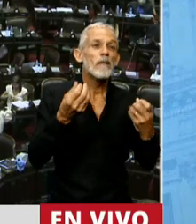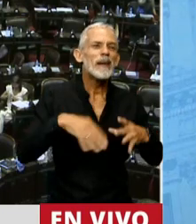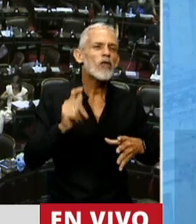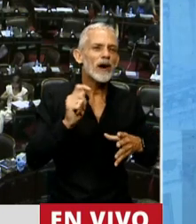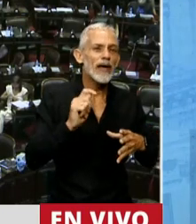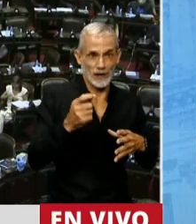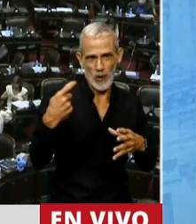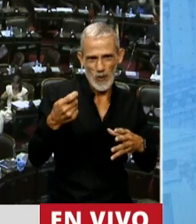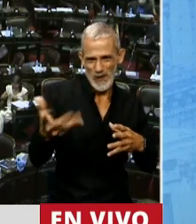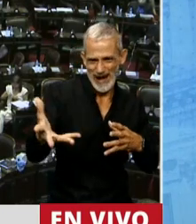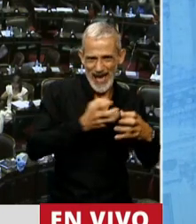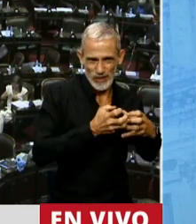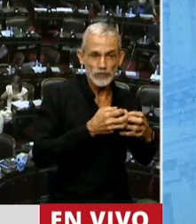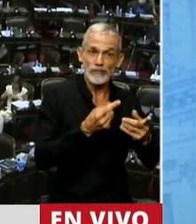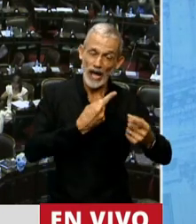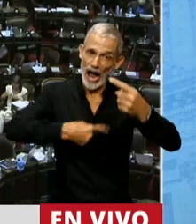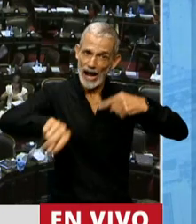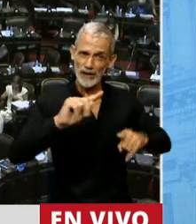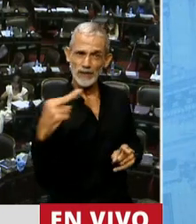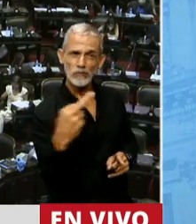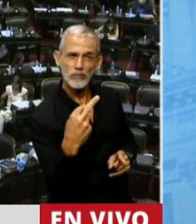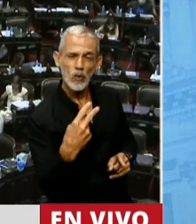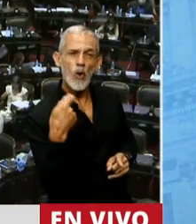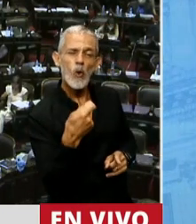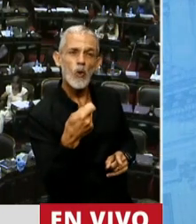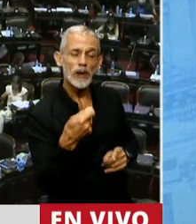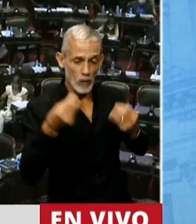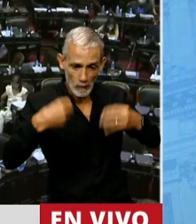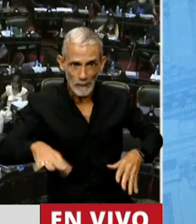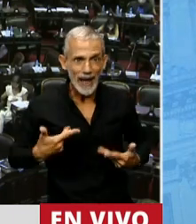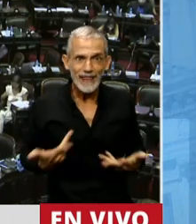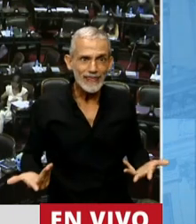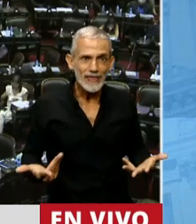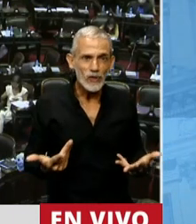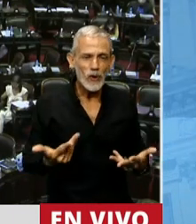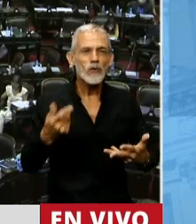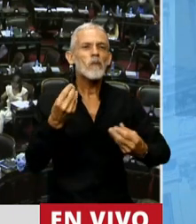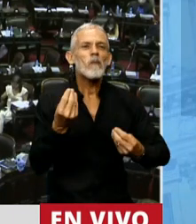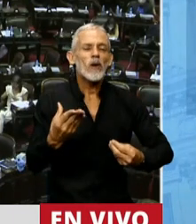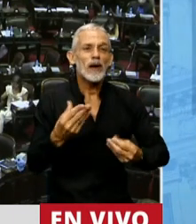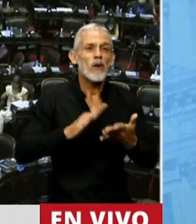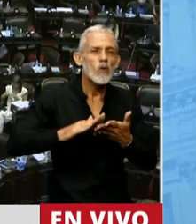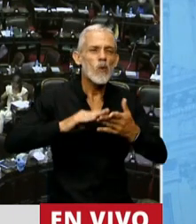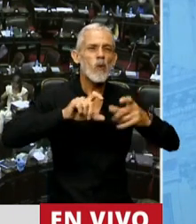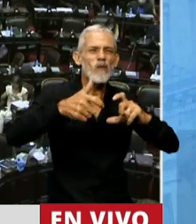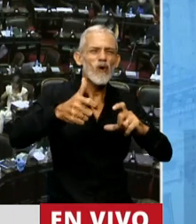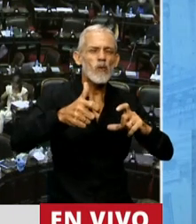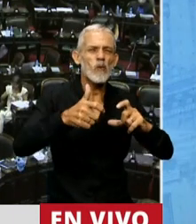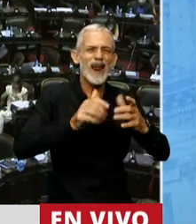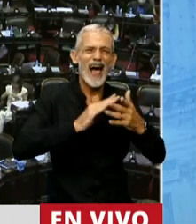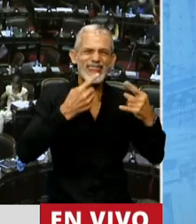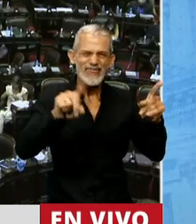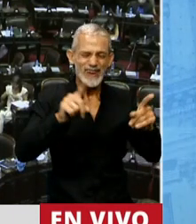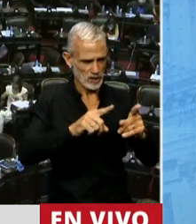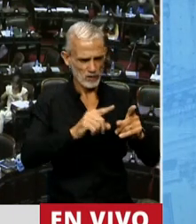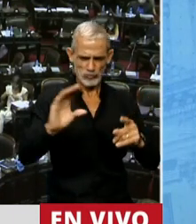jubilados. Y si lo miramos del lado de los jubilados, perdieron claramente por la no aplicación de esa fórmula, por